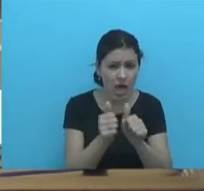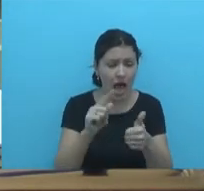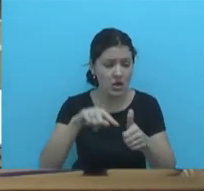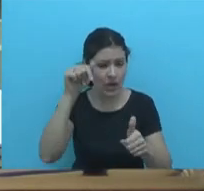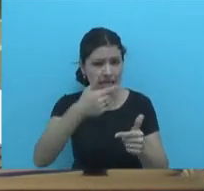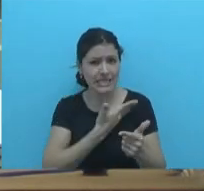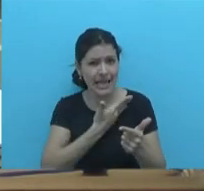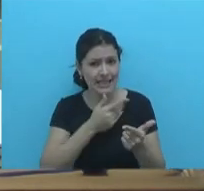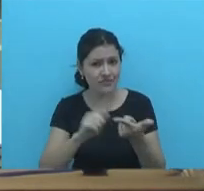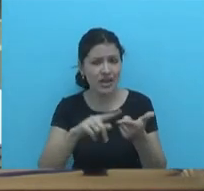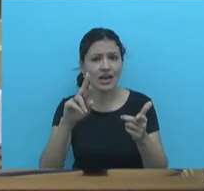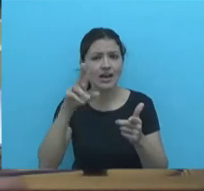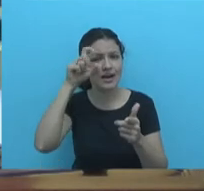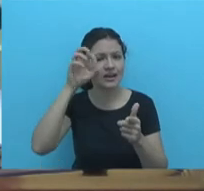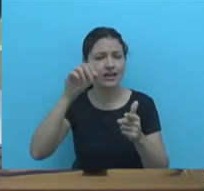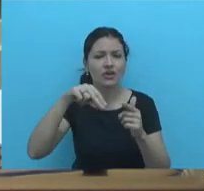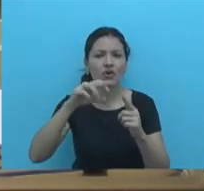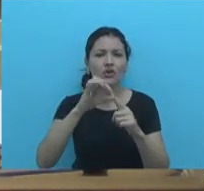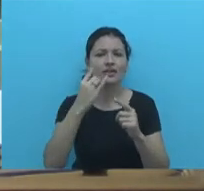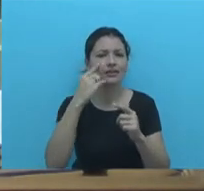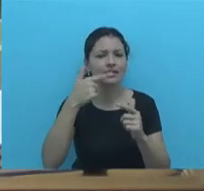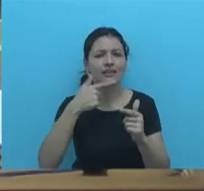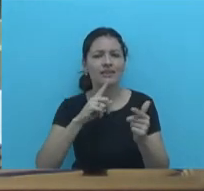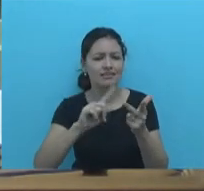En Reconquista, es un problema. Pero